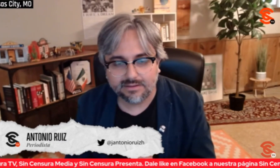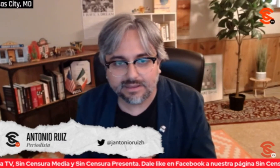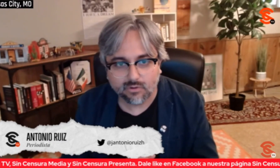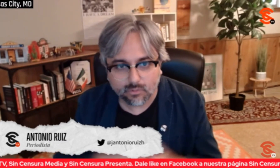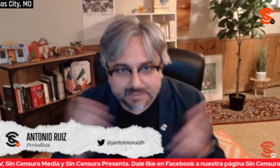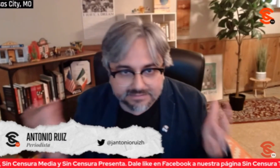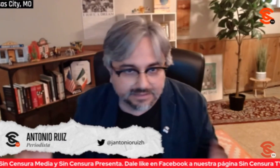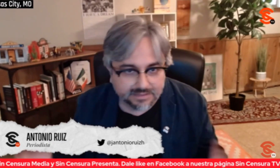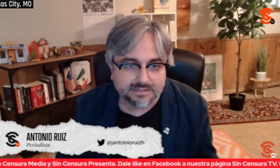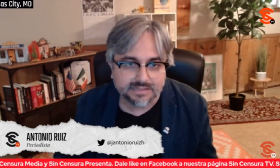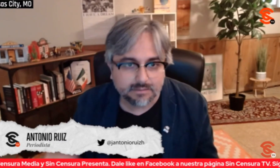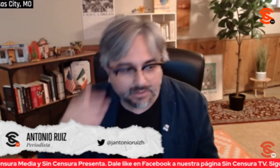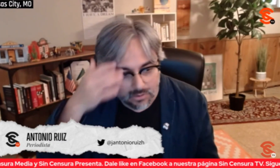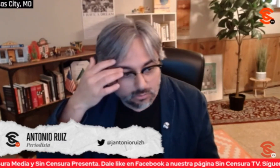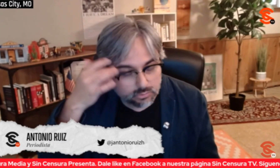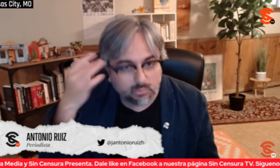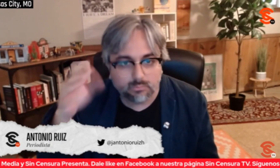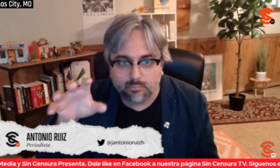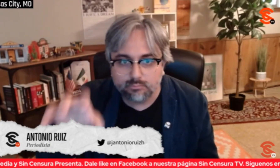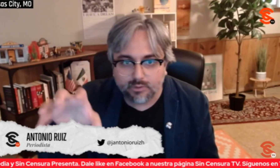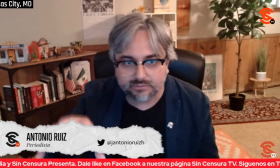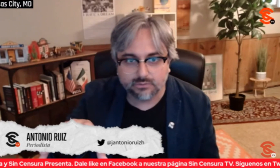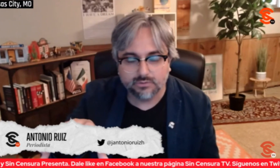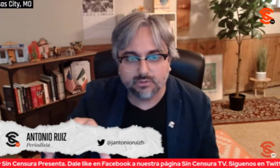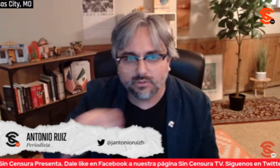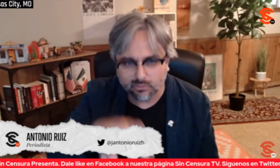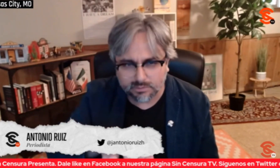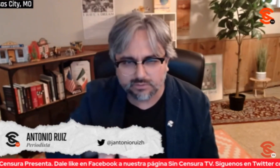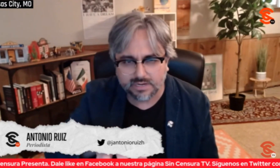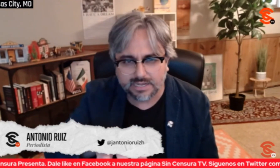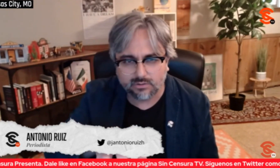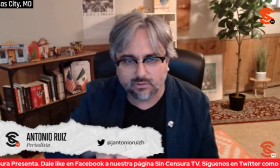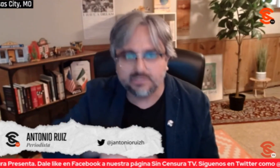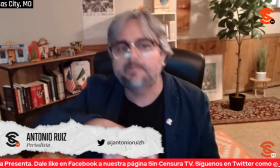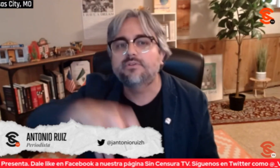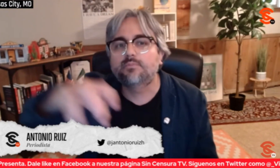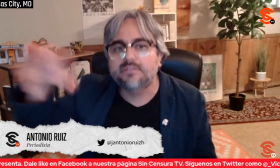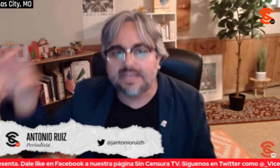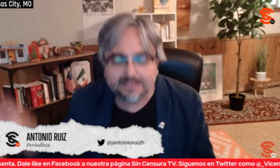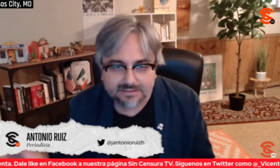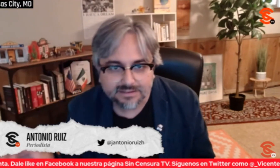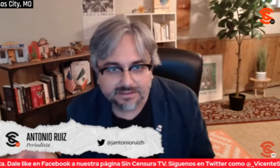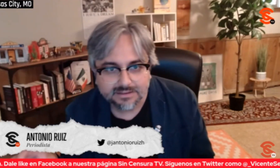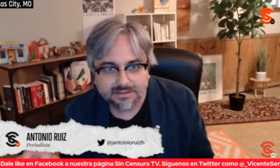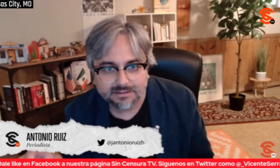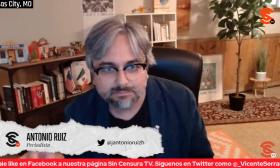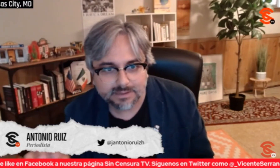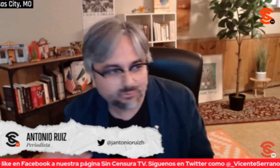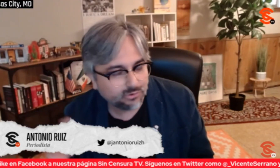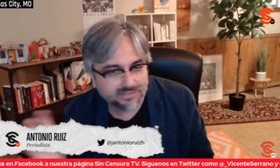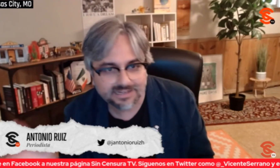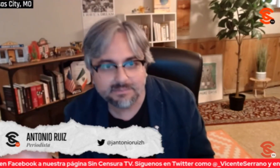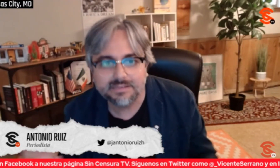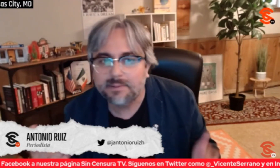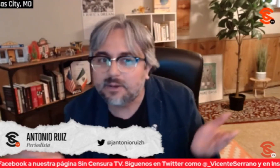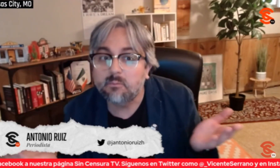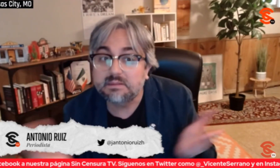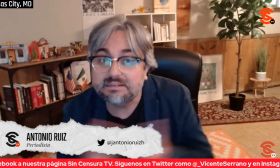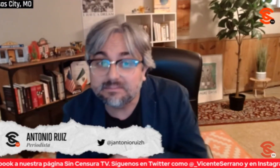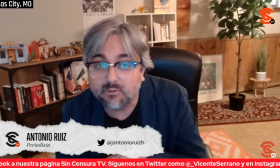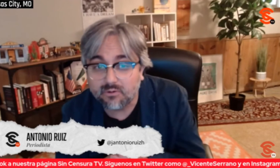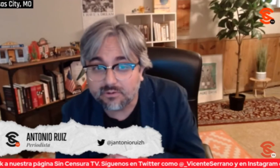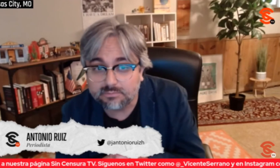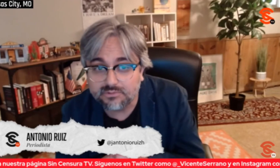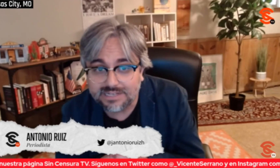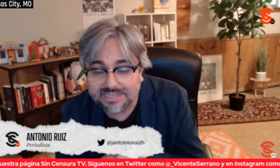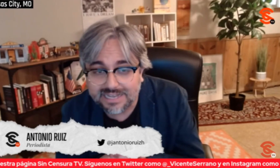de economista en el ITAM, obtuvo un puesto en uno de los medios de Ricardo Rocha, pero después de ahí pasó a Televisa para convertirse